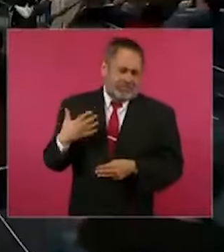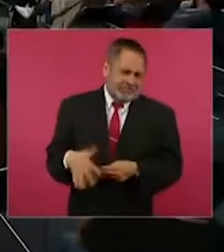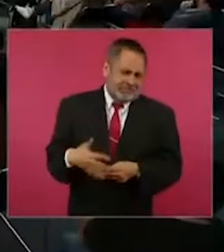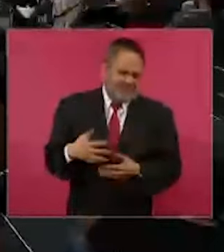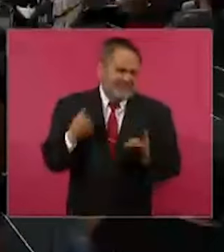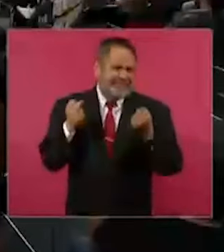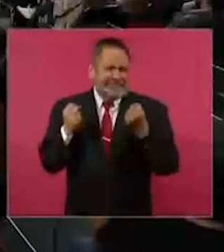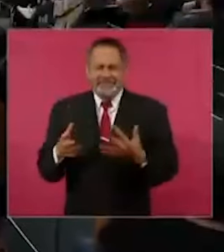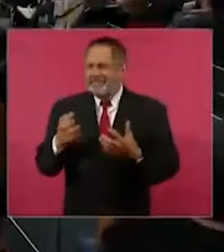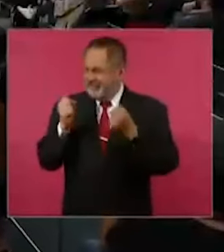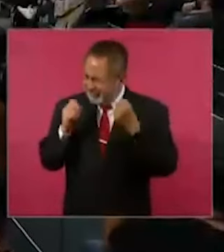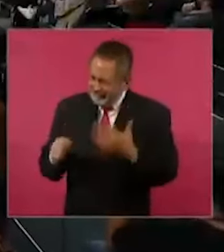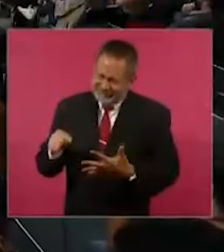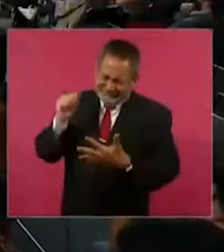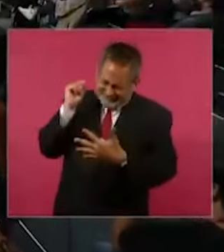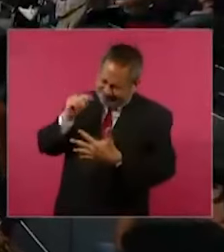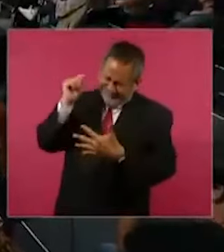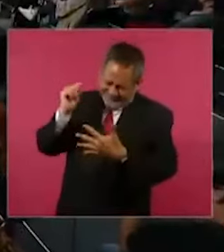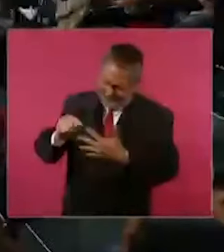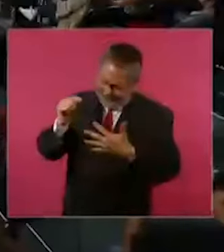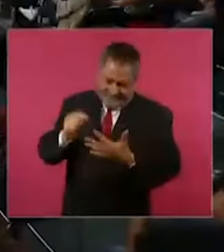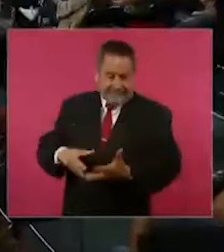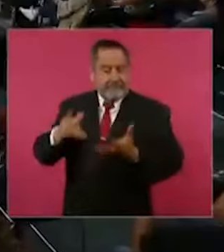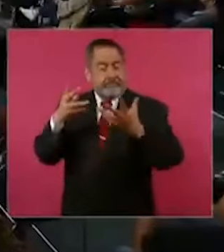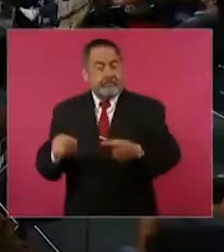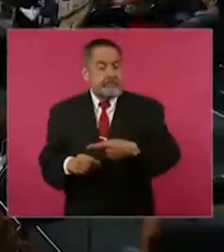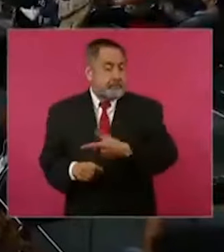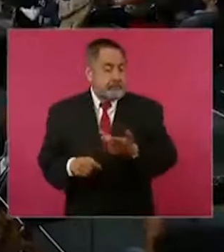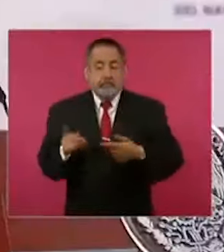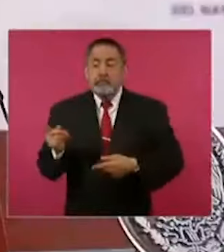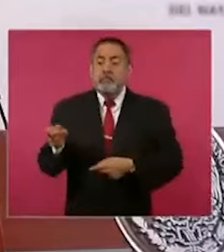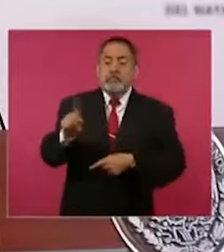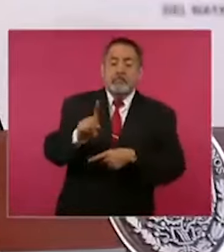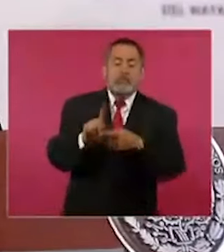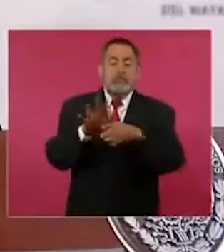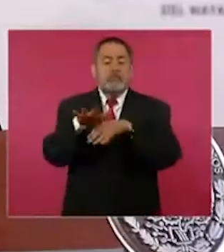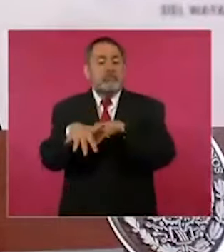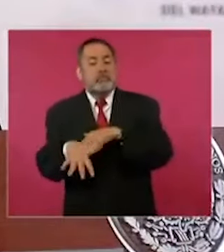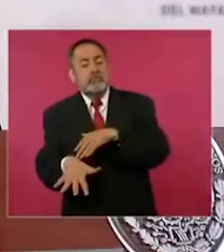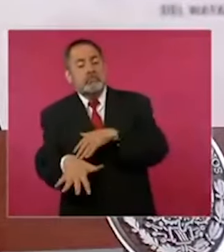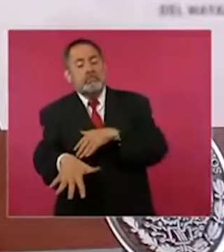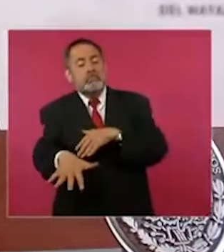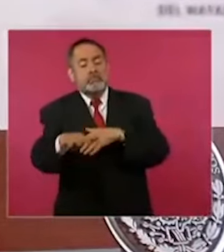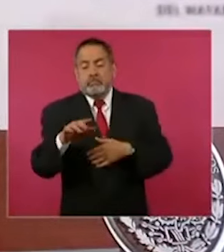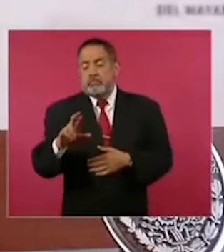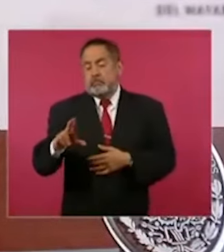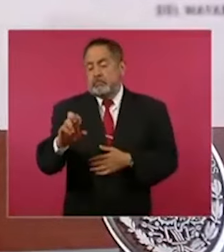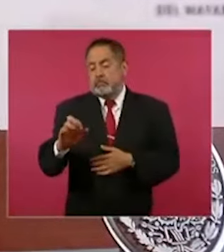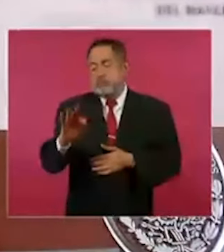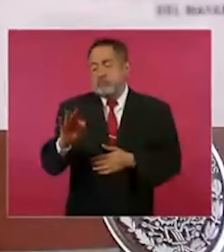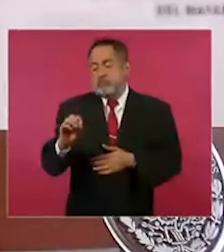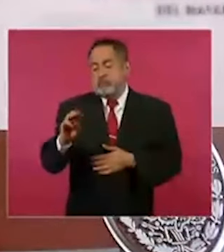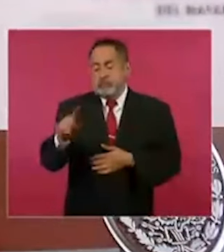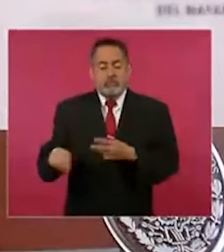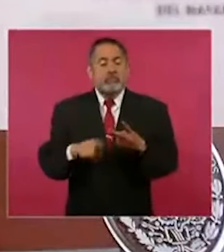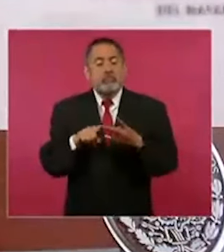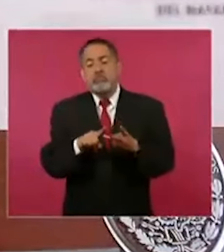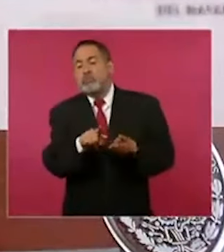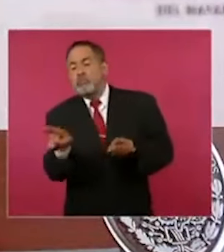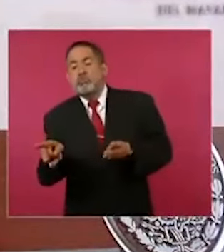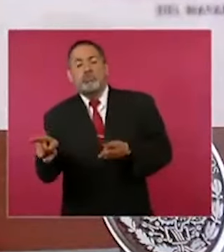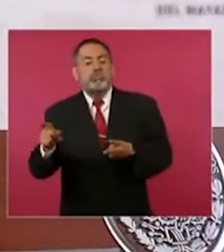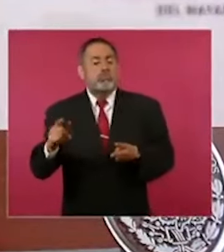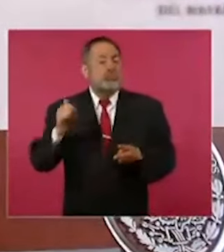del pueblo de México se demostró una vez más la vocación democrática que tiene el pueblo de México hizo muchas